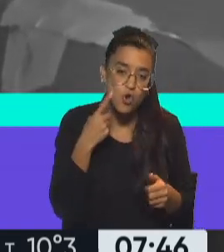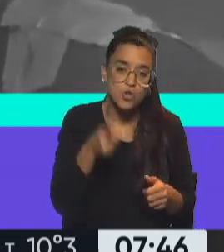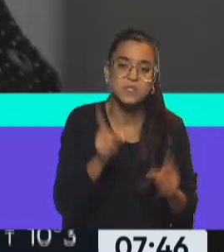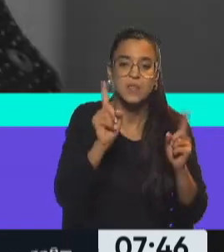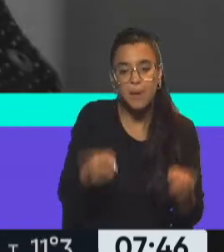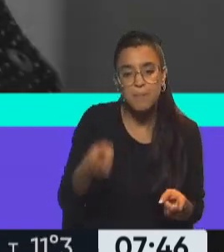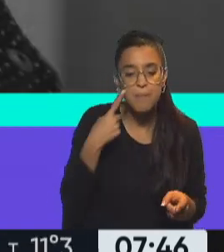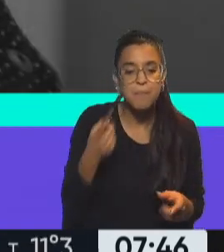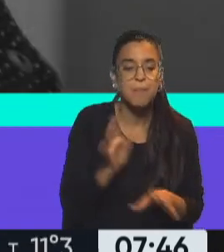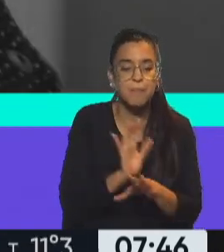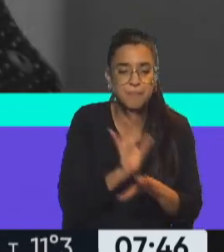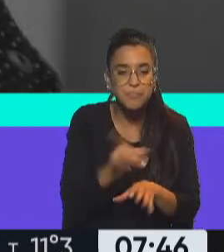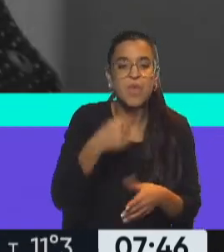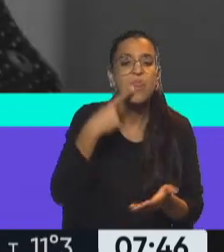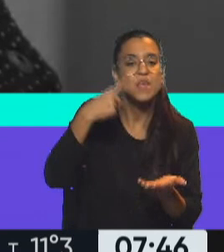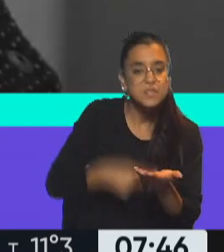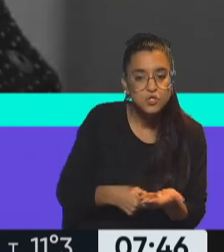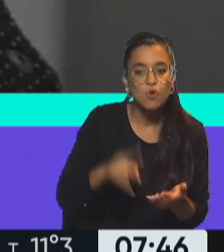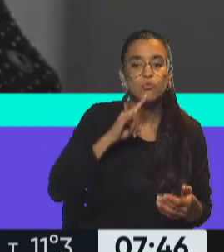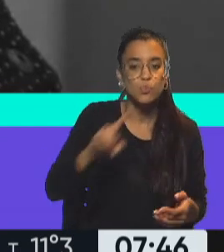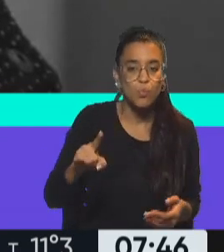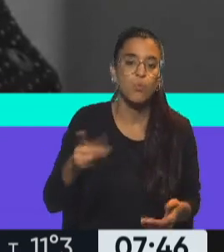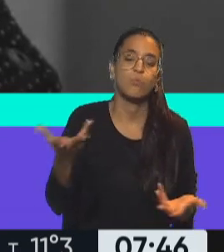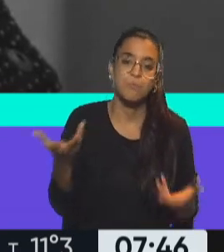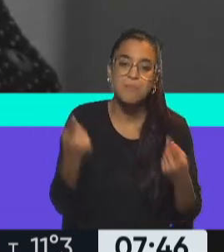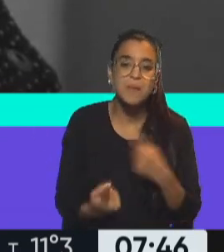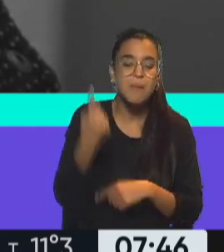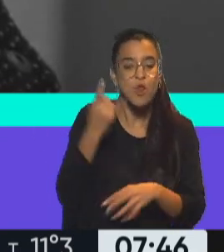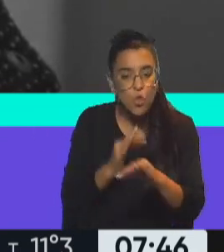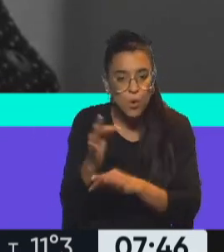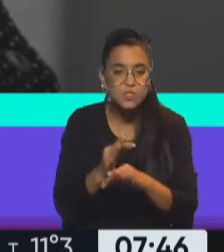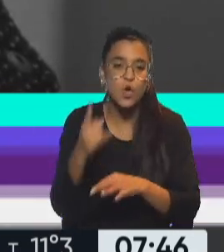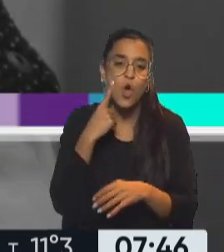también para posibilitar que la decisión llega con la educación y el